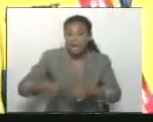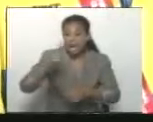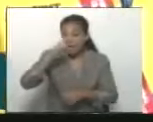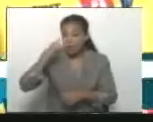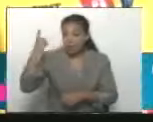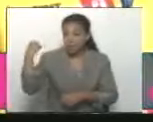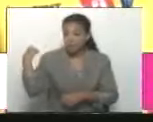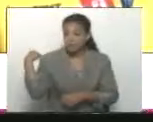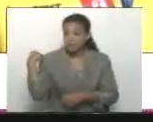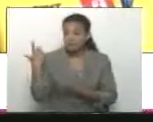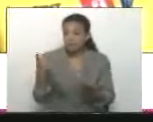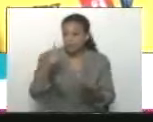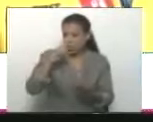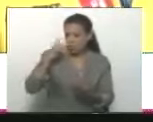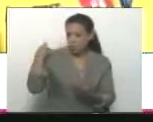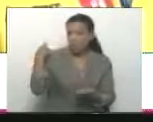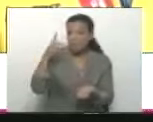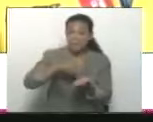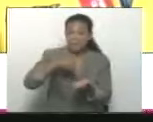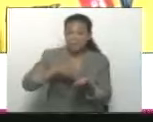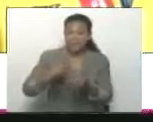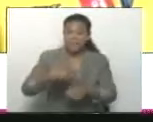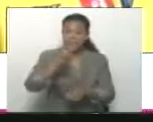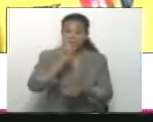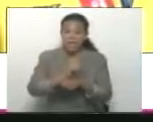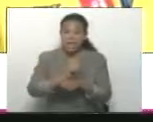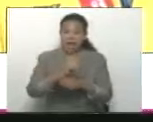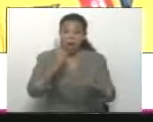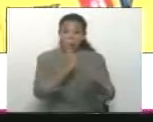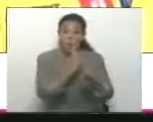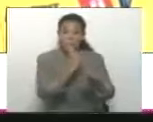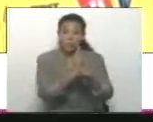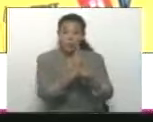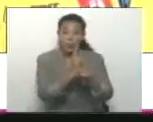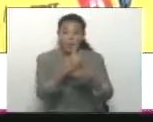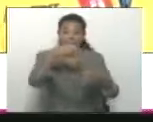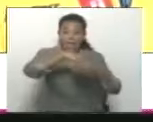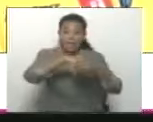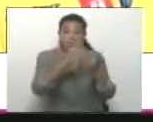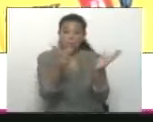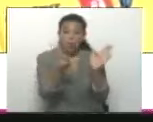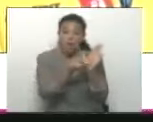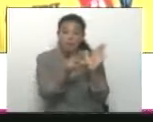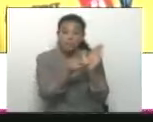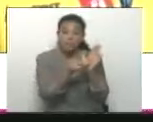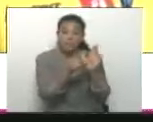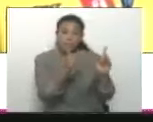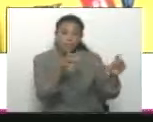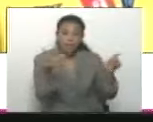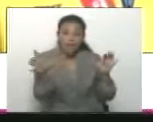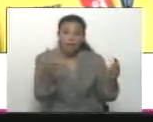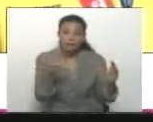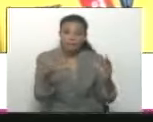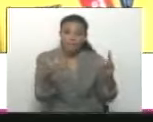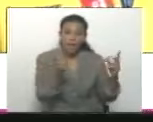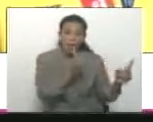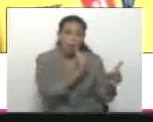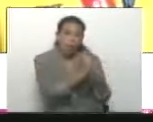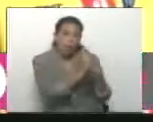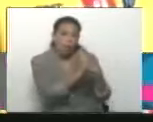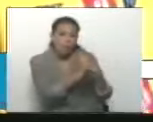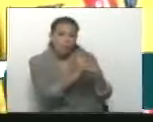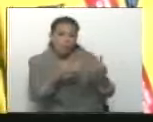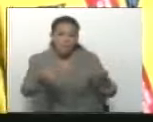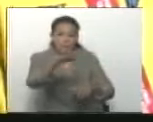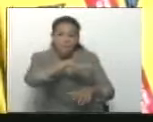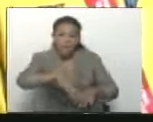pasado donde participé en la primera competencia intercolegial de robótica la copa cai eh donde ahí